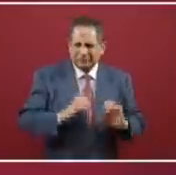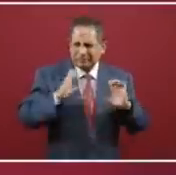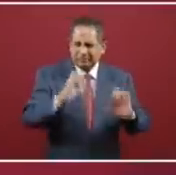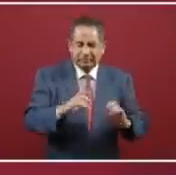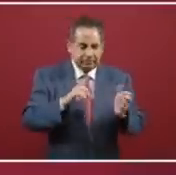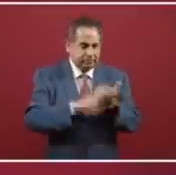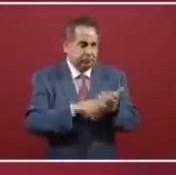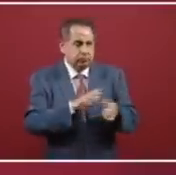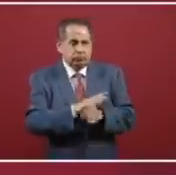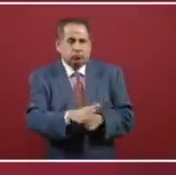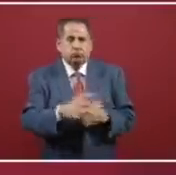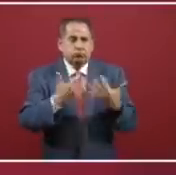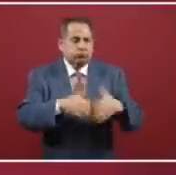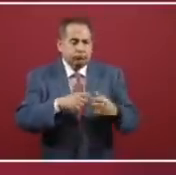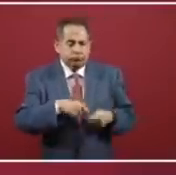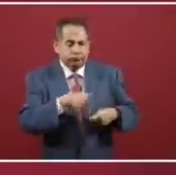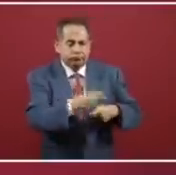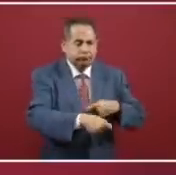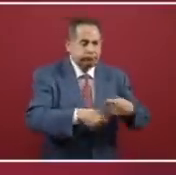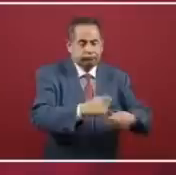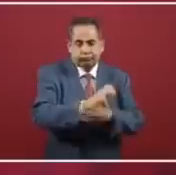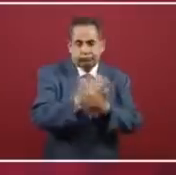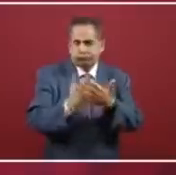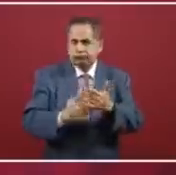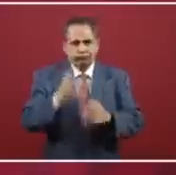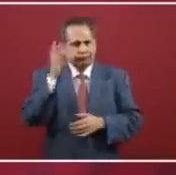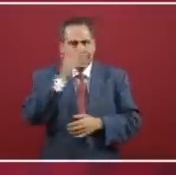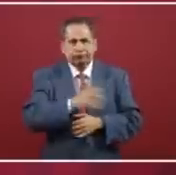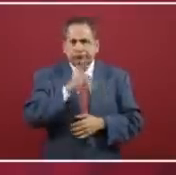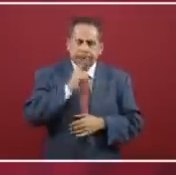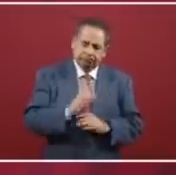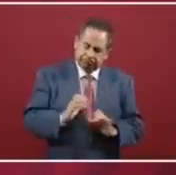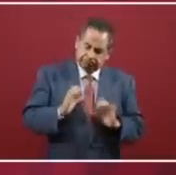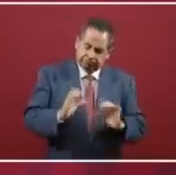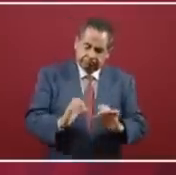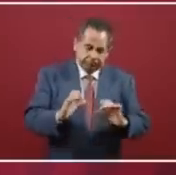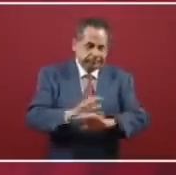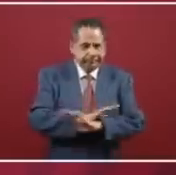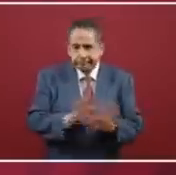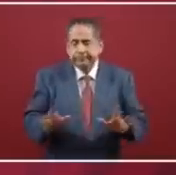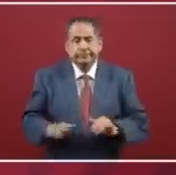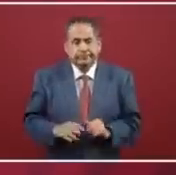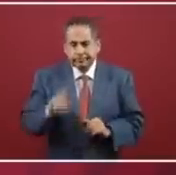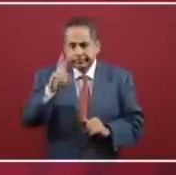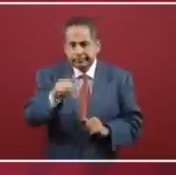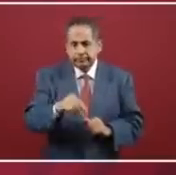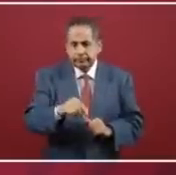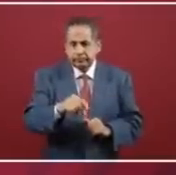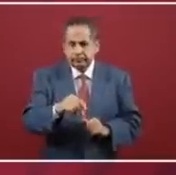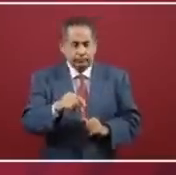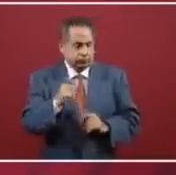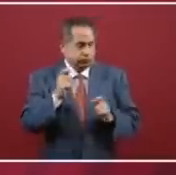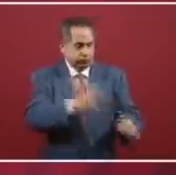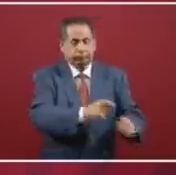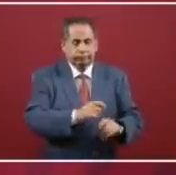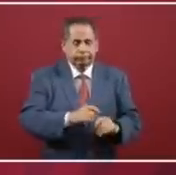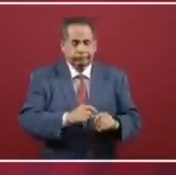a qué empresa se le va a entregar un contrato no imponerlo